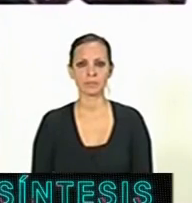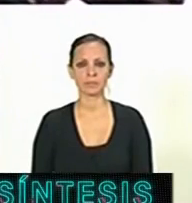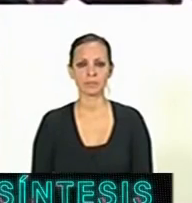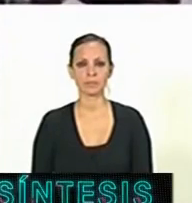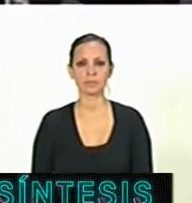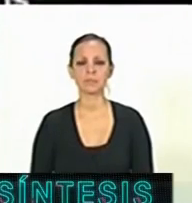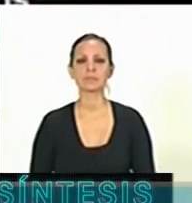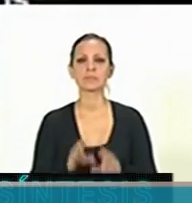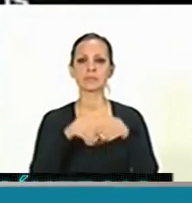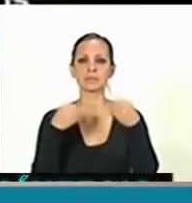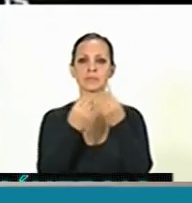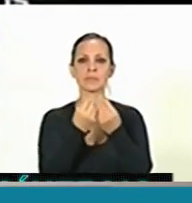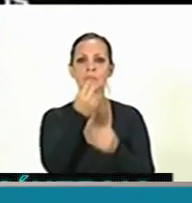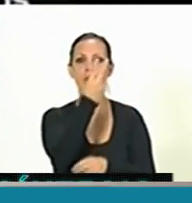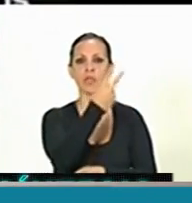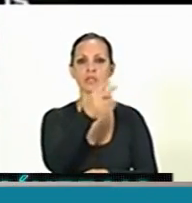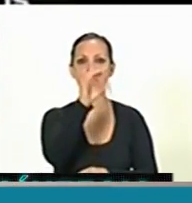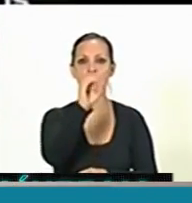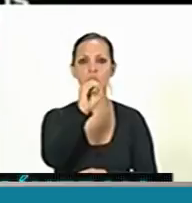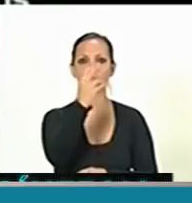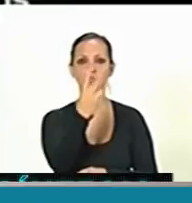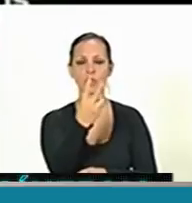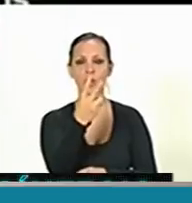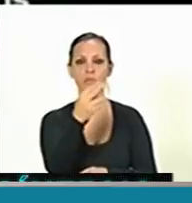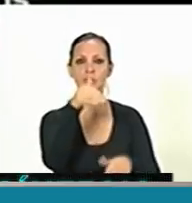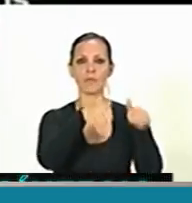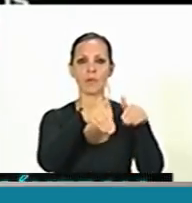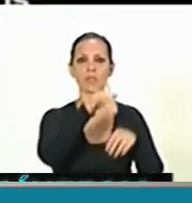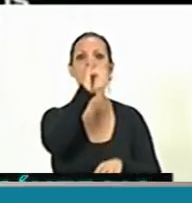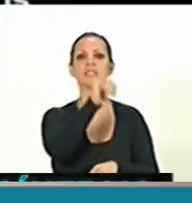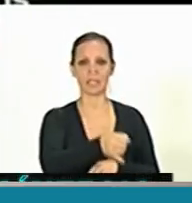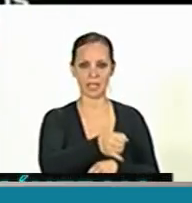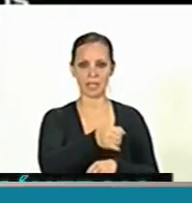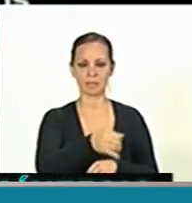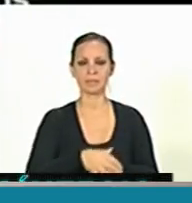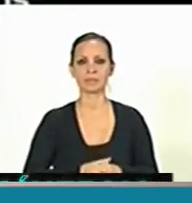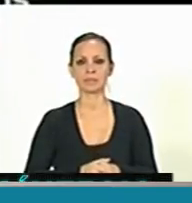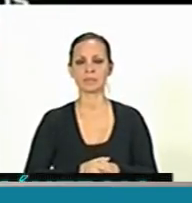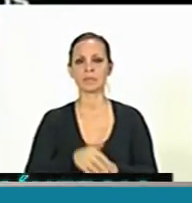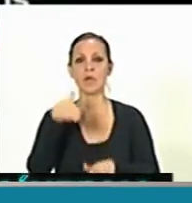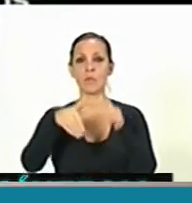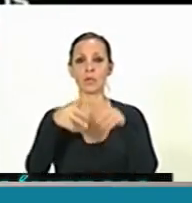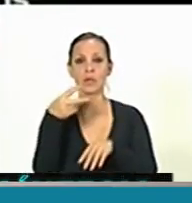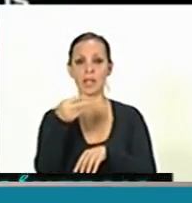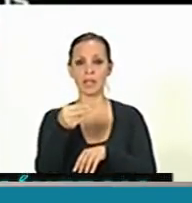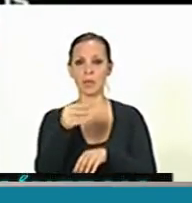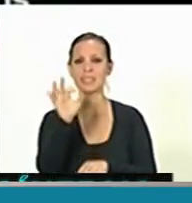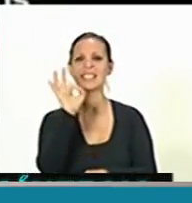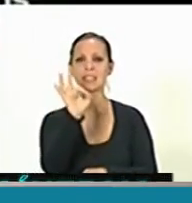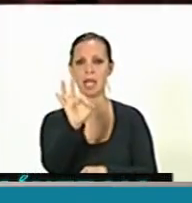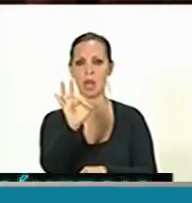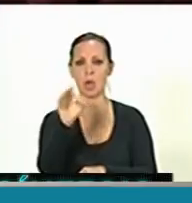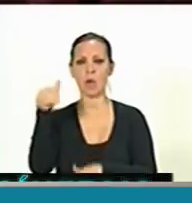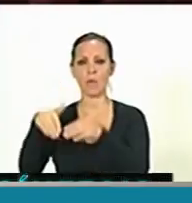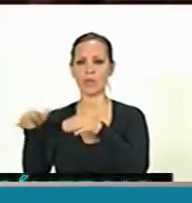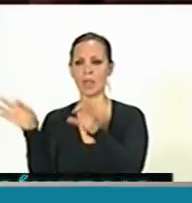De hecho, en vida Justina había hablado justamente de este proyecto, de estas ganas, de esta iniciativa. Y bueno,